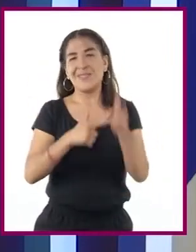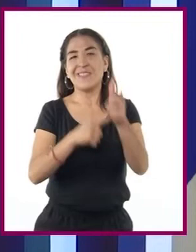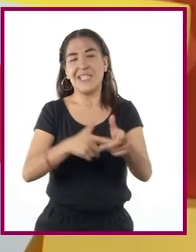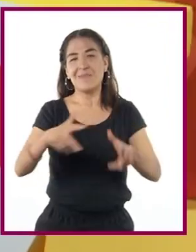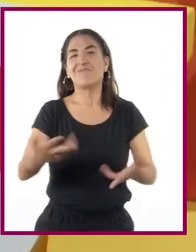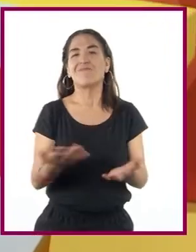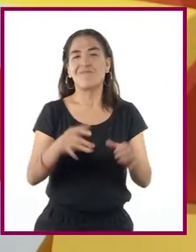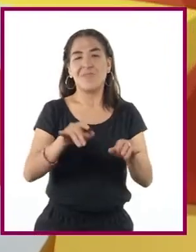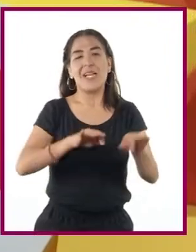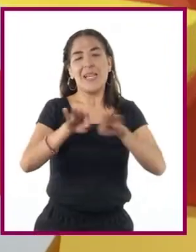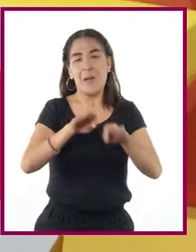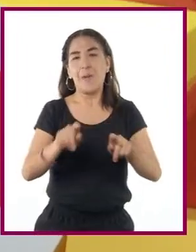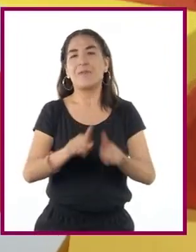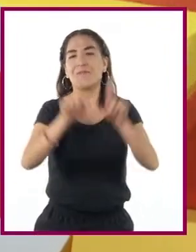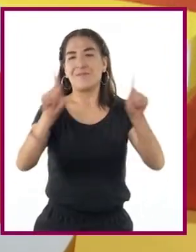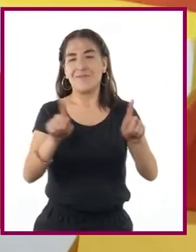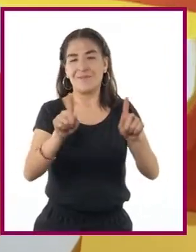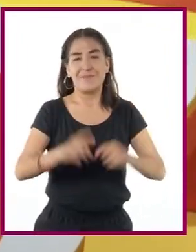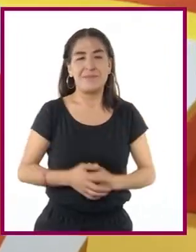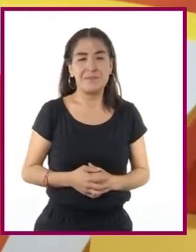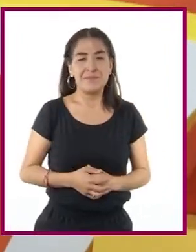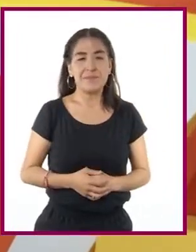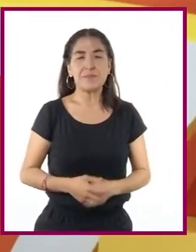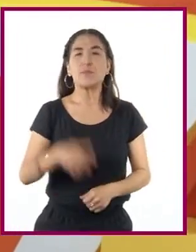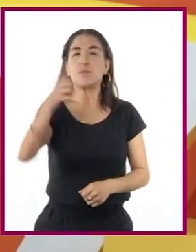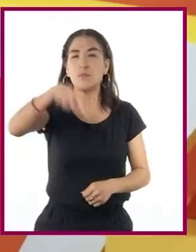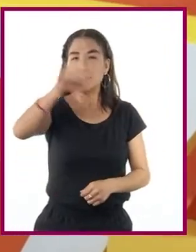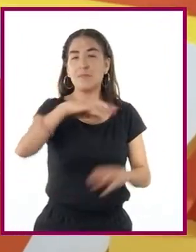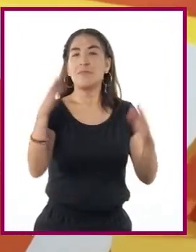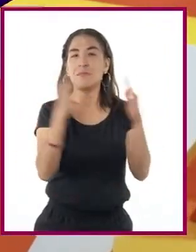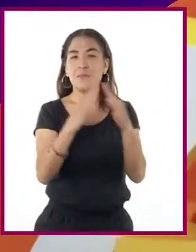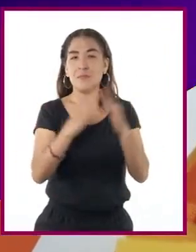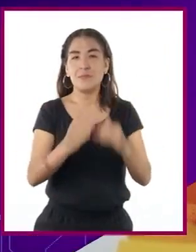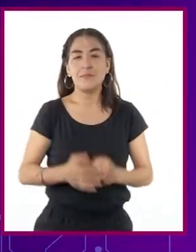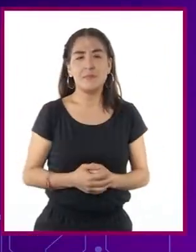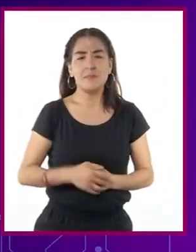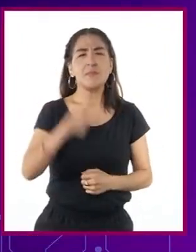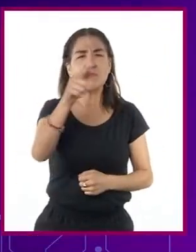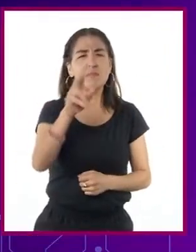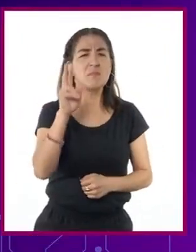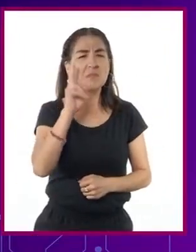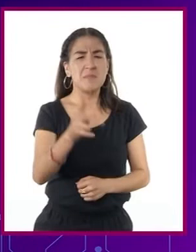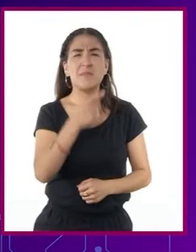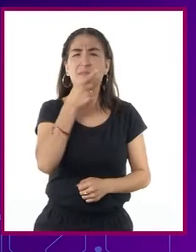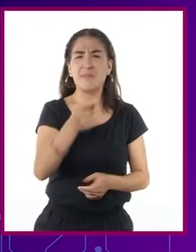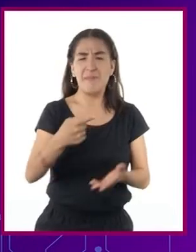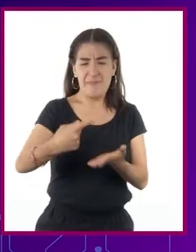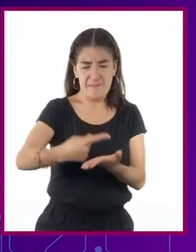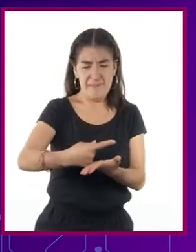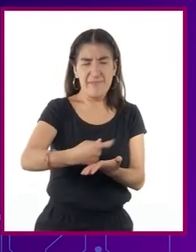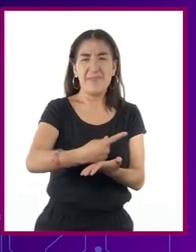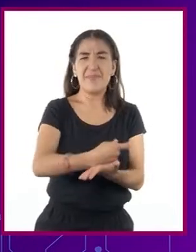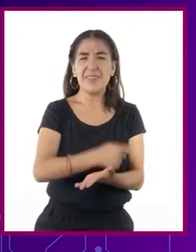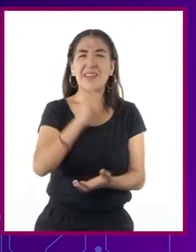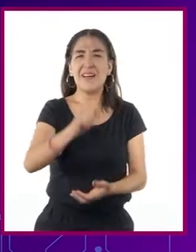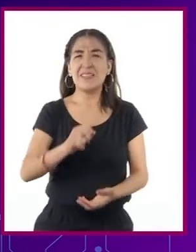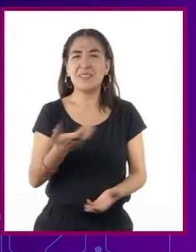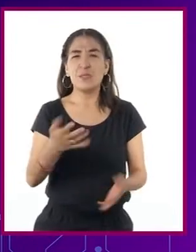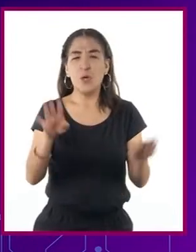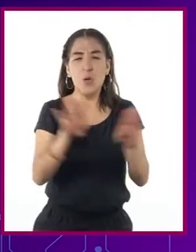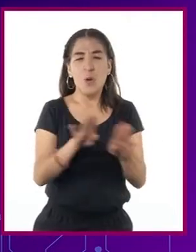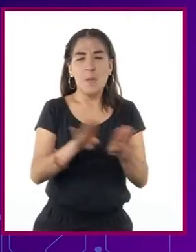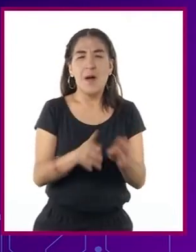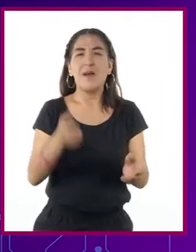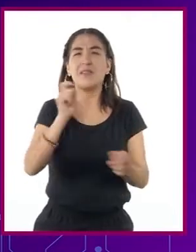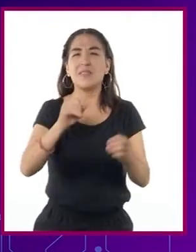distancia. Bien, colega, ustedes allá en casa, ¿han oído hablar de microorganismos? Estos son organismos